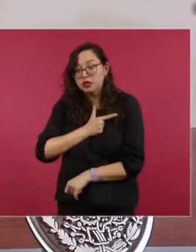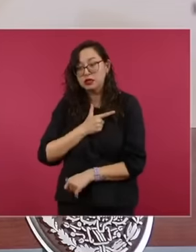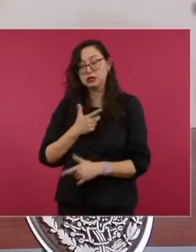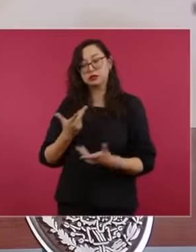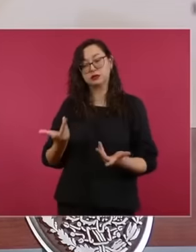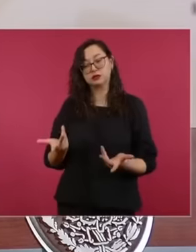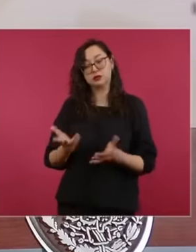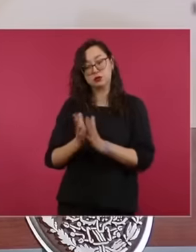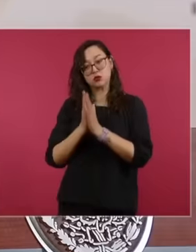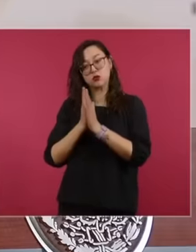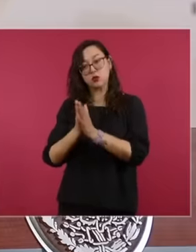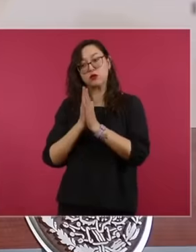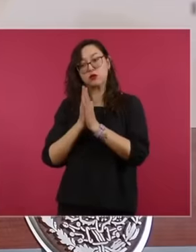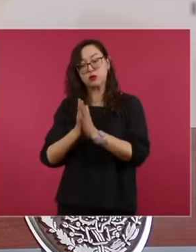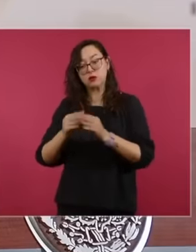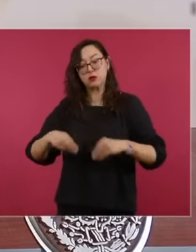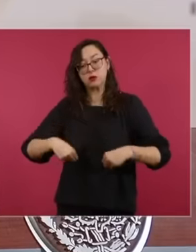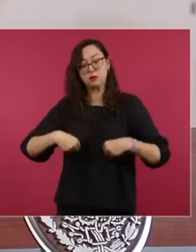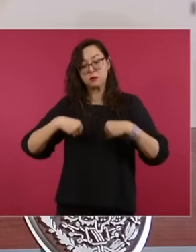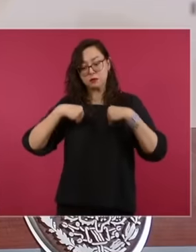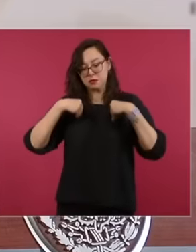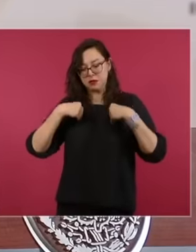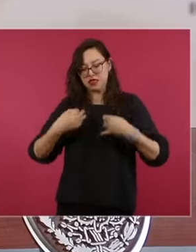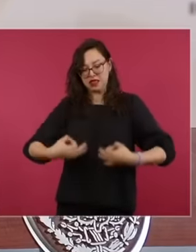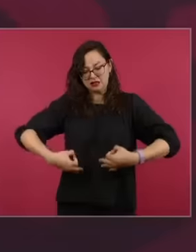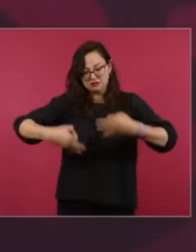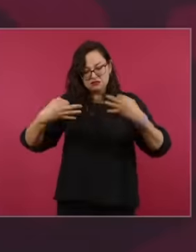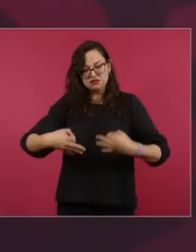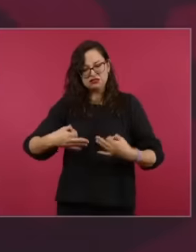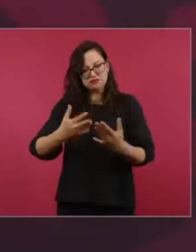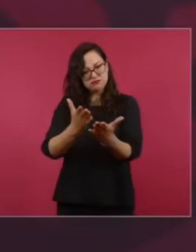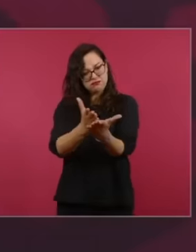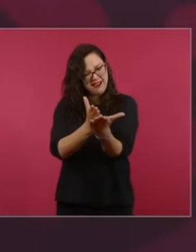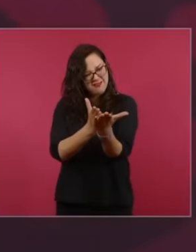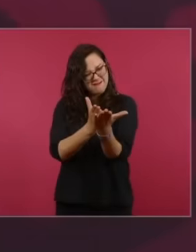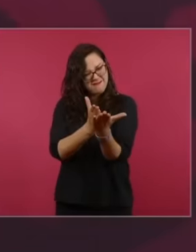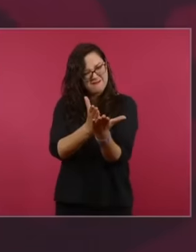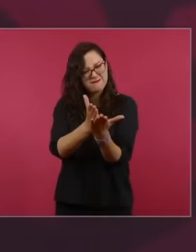Procuren hacer de su vida una línea recta